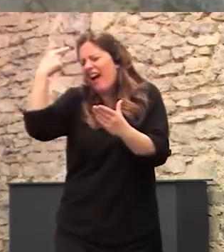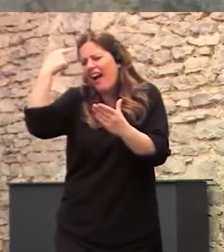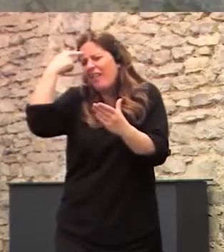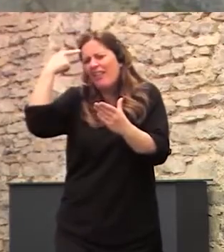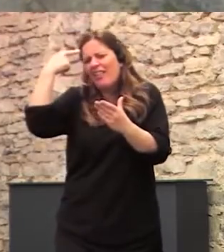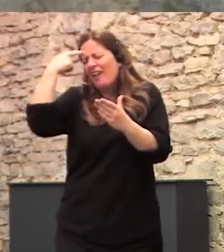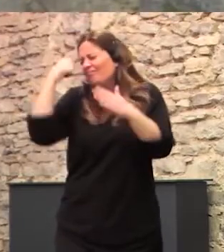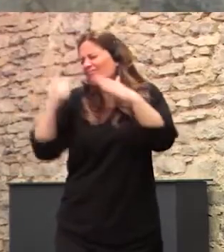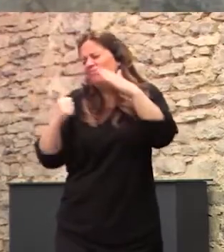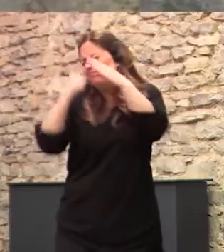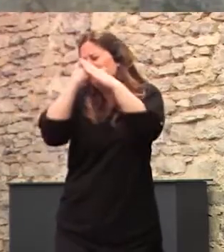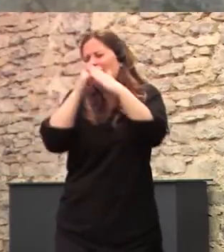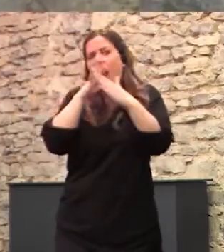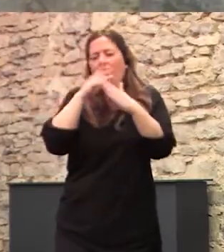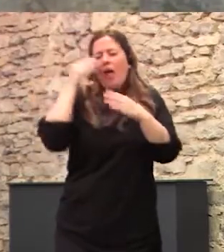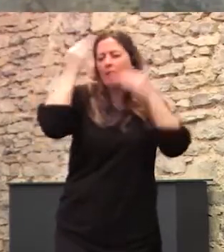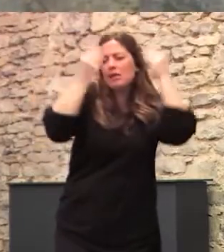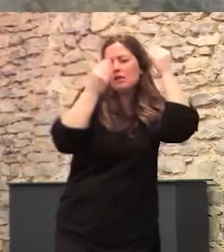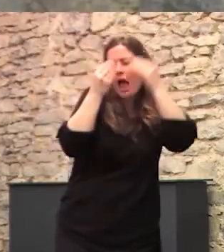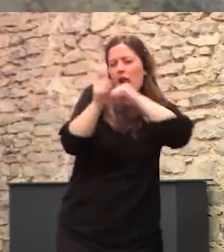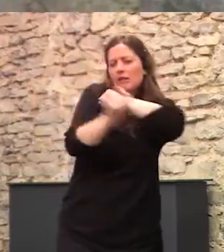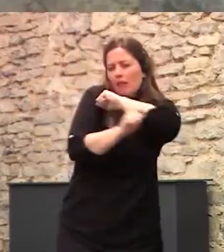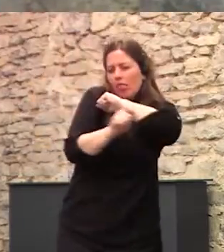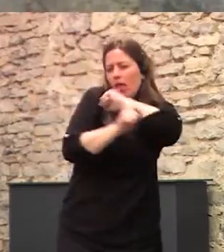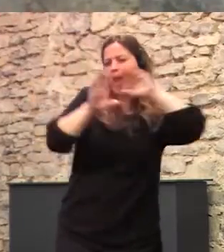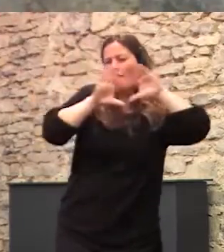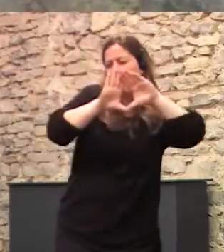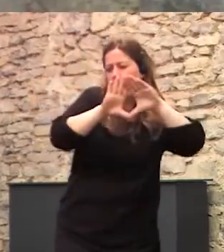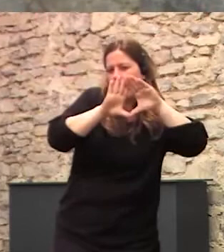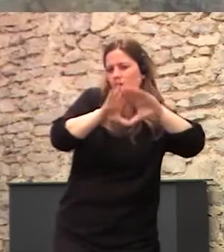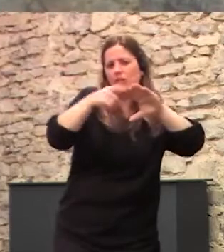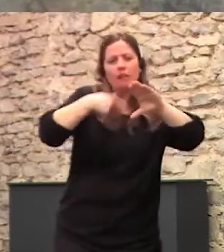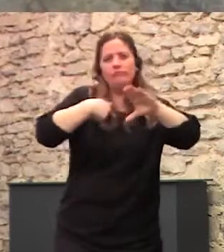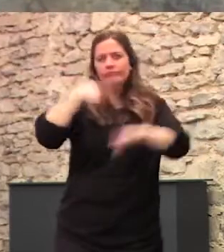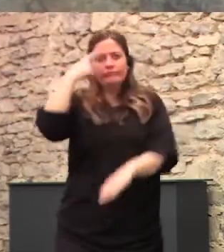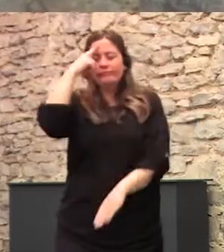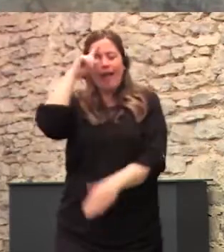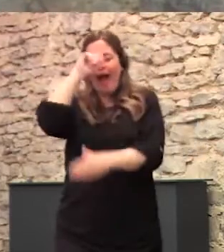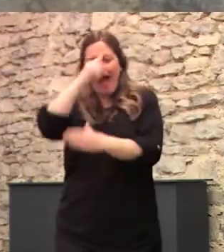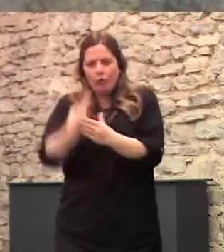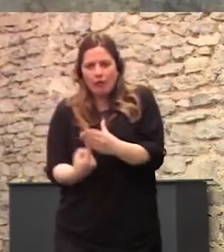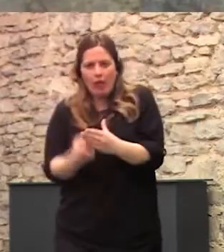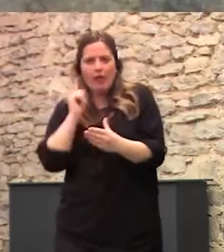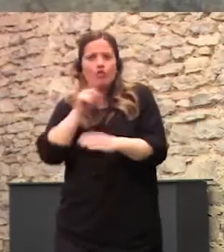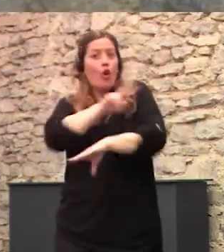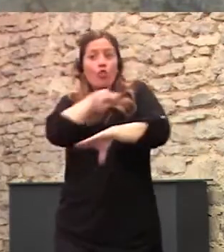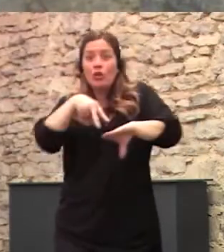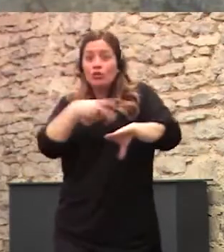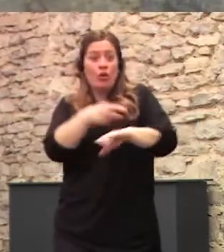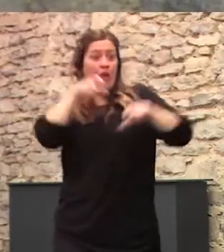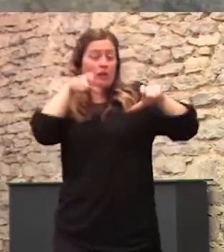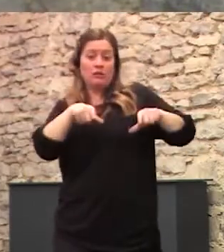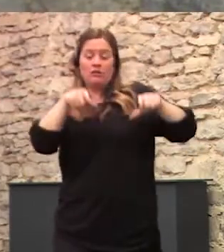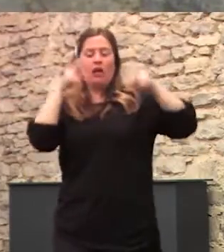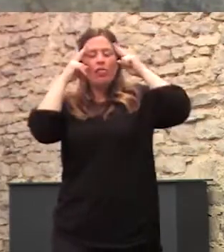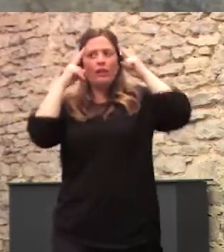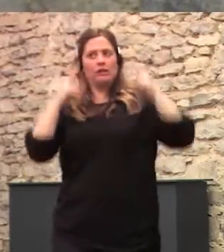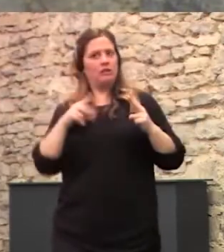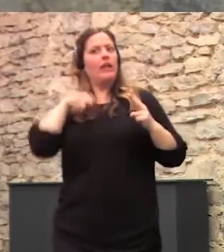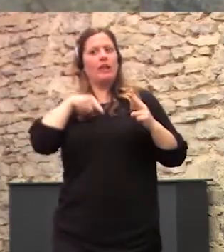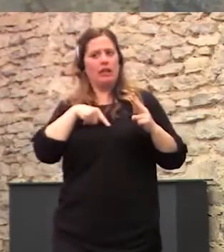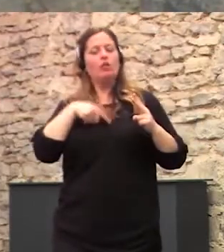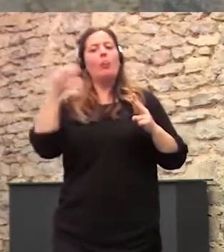mismo ponerme a pensar sobre la estrategia feminista. Estoy agotada, solo tengo 2 horas que puedo descansar, y eso lo tenemos que